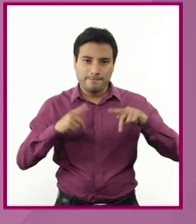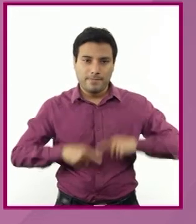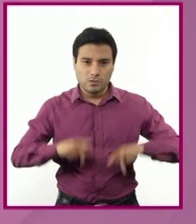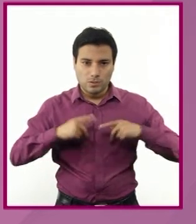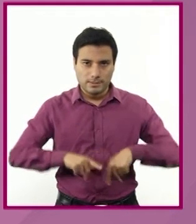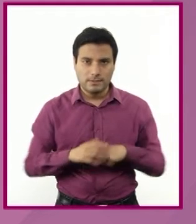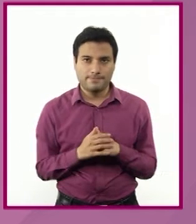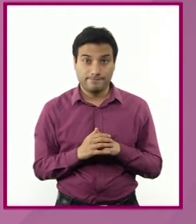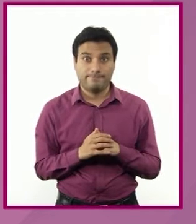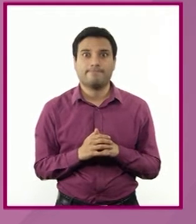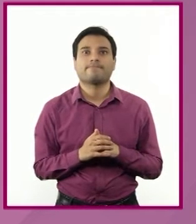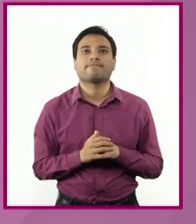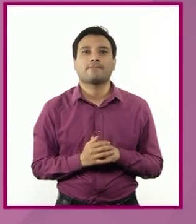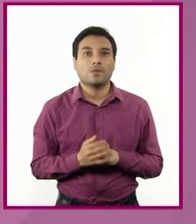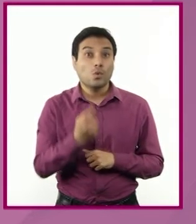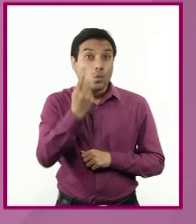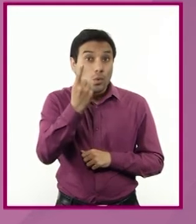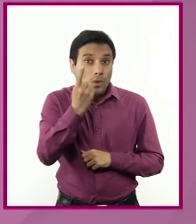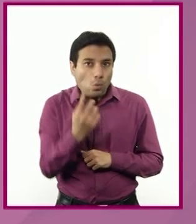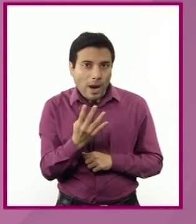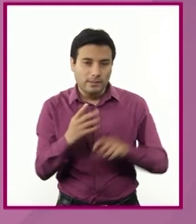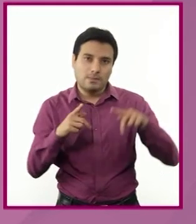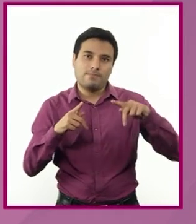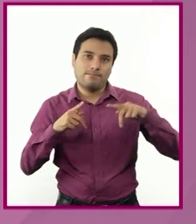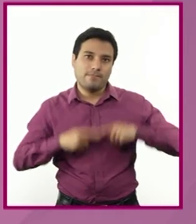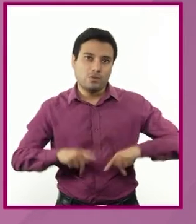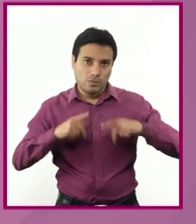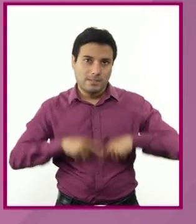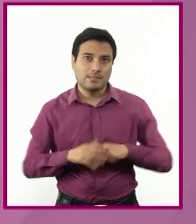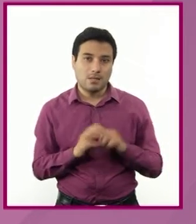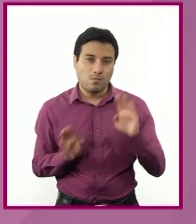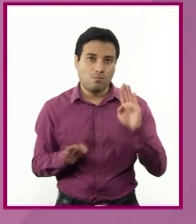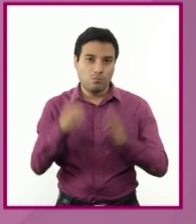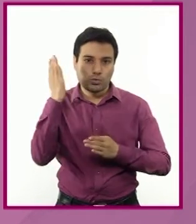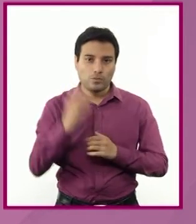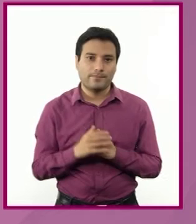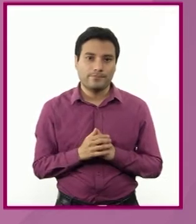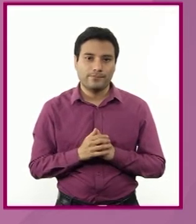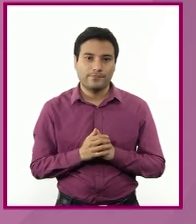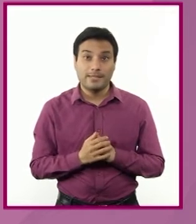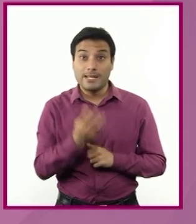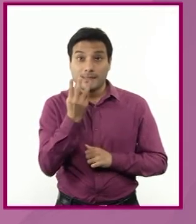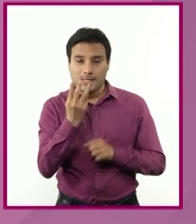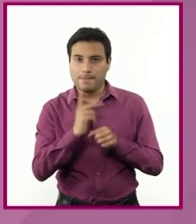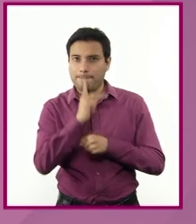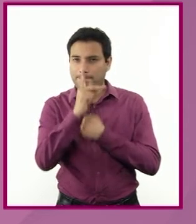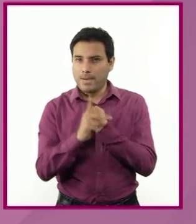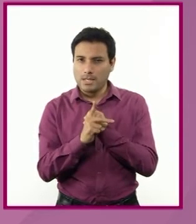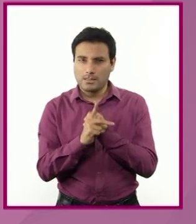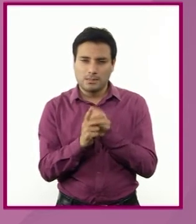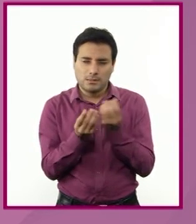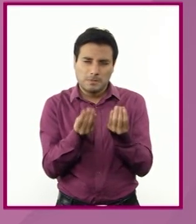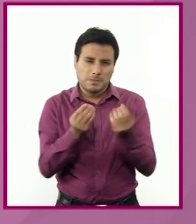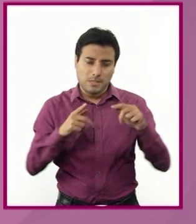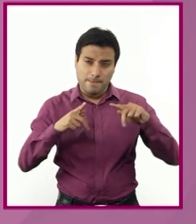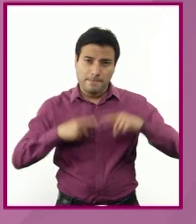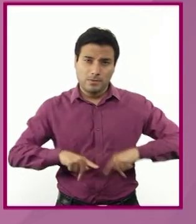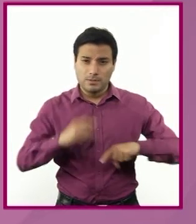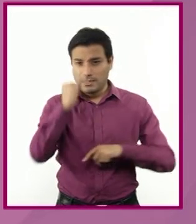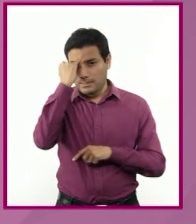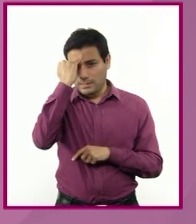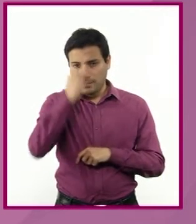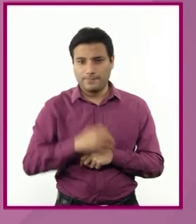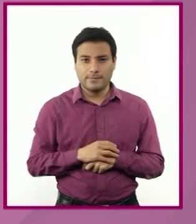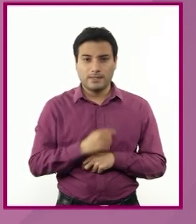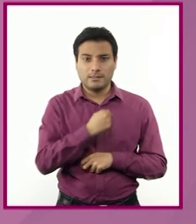reúne más de una cuarta parte de la población mundial. Aquí se localizan 3 de los países más poblados: India,